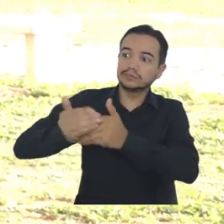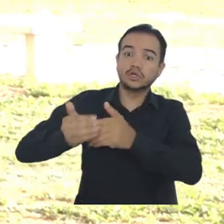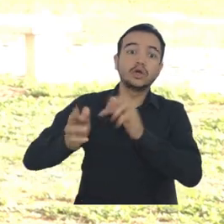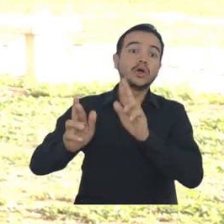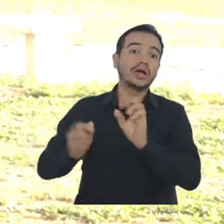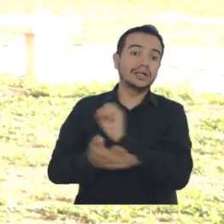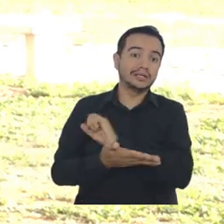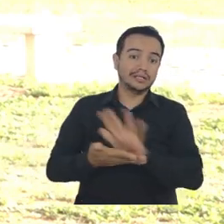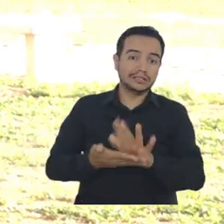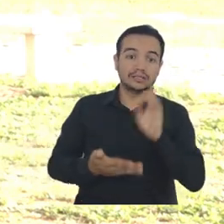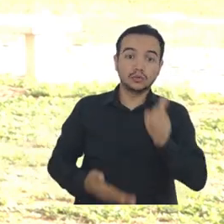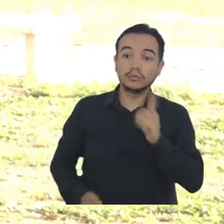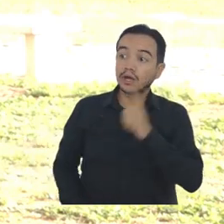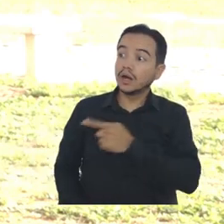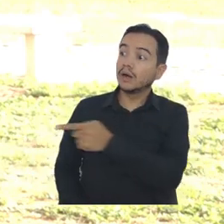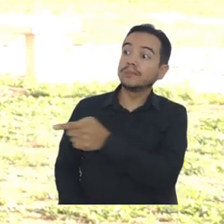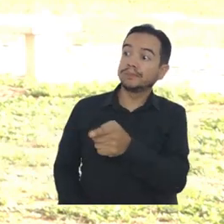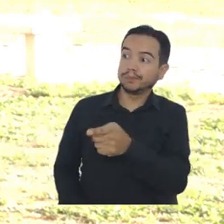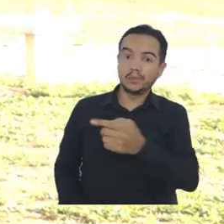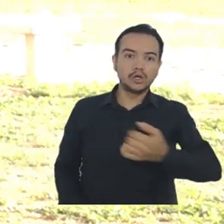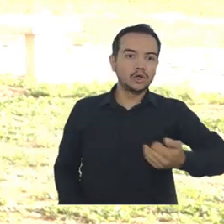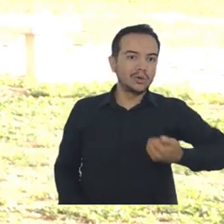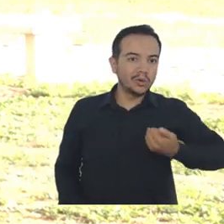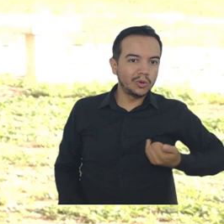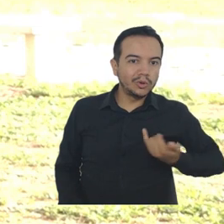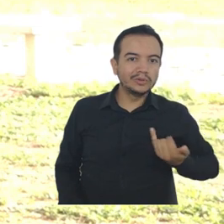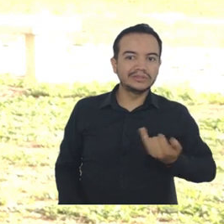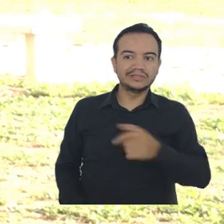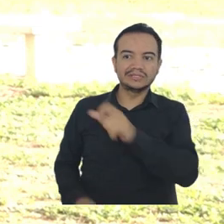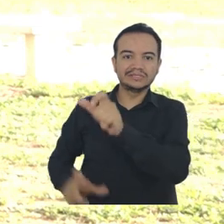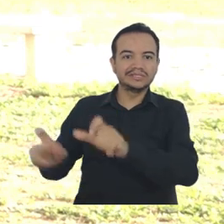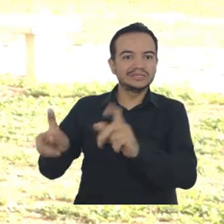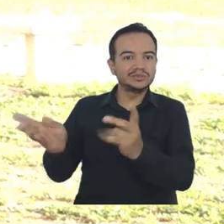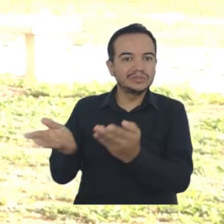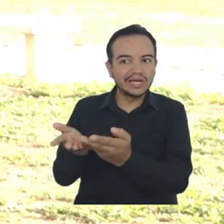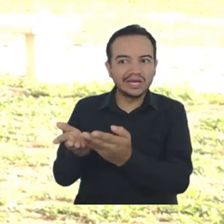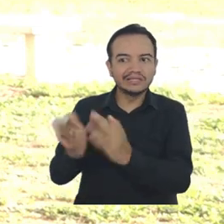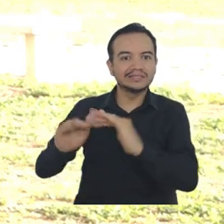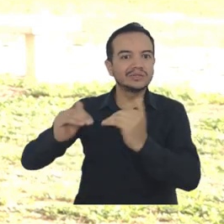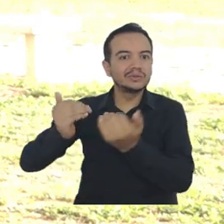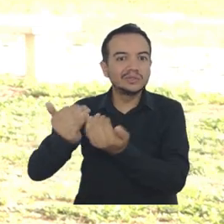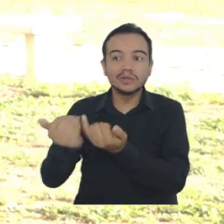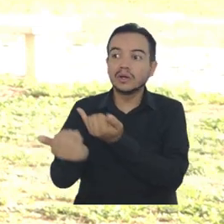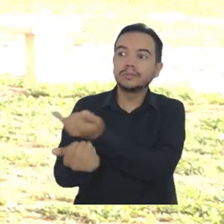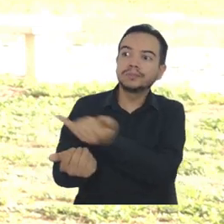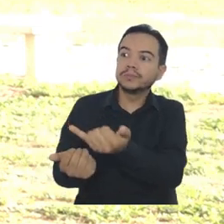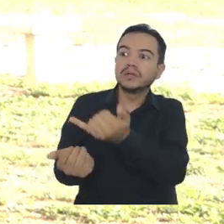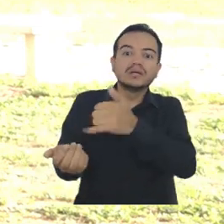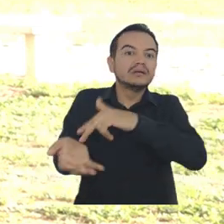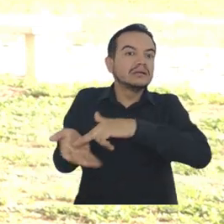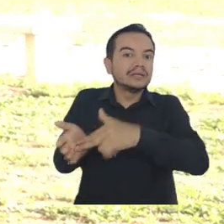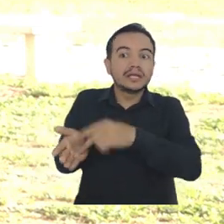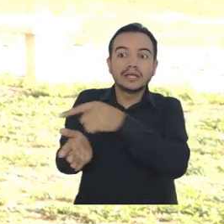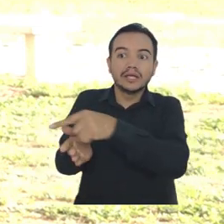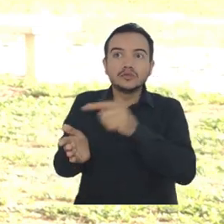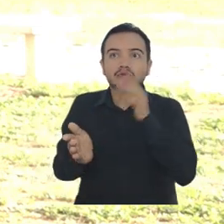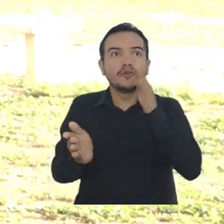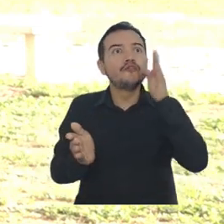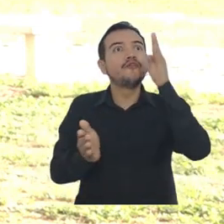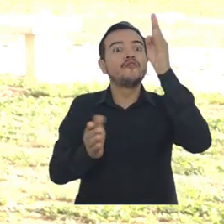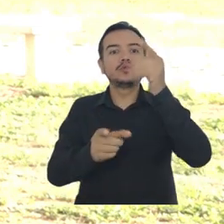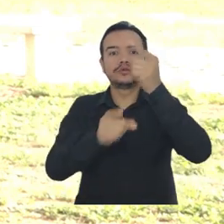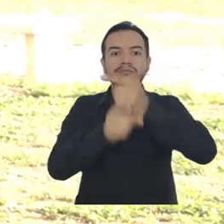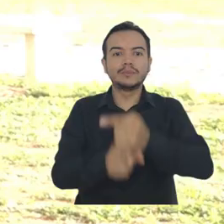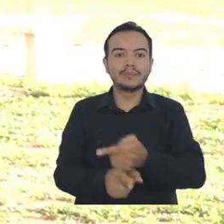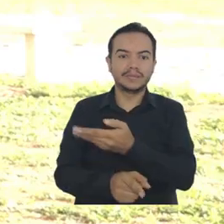están haciendo futuro, que es el estudiante. Porque los adolescentes, los estudiantes, el colegio, es